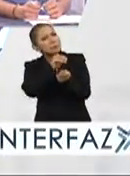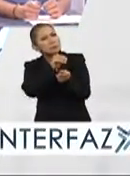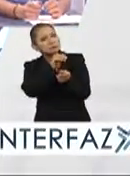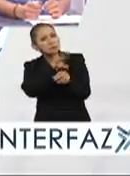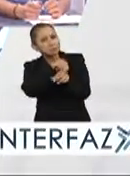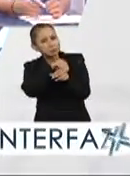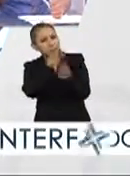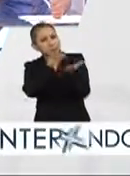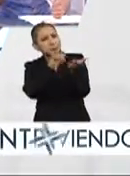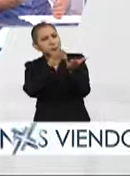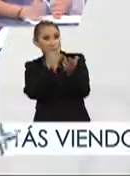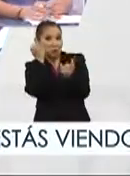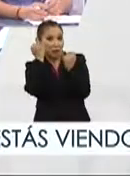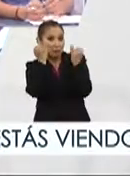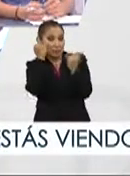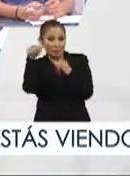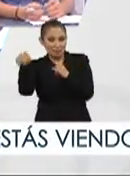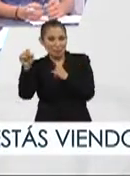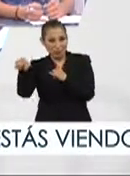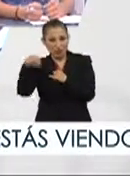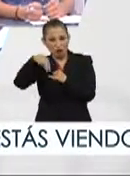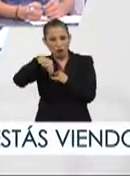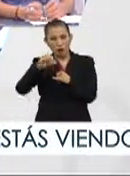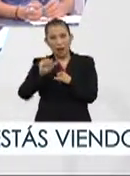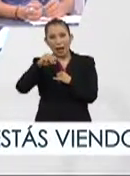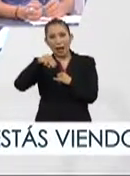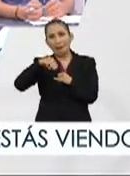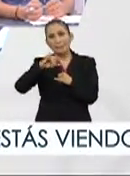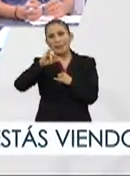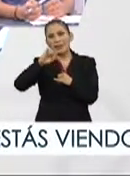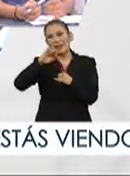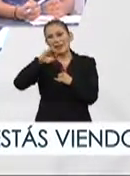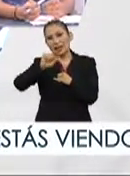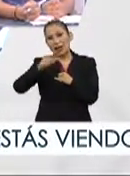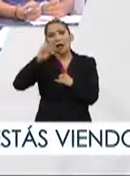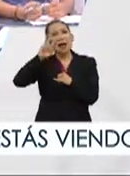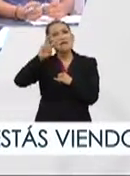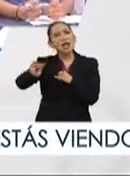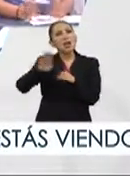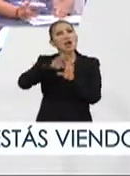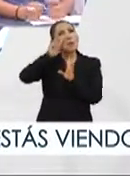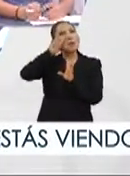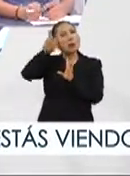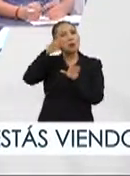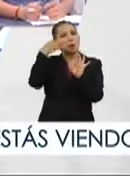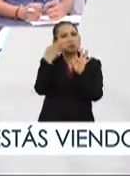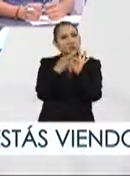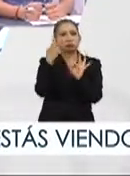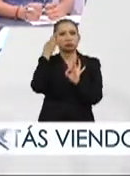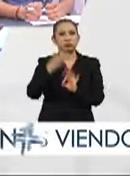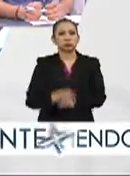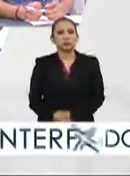sobre todo, me imagino desde ahí, desde Namibia, donde podrán observarlo de manera óptima.